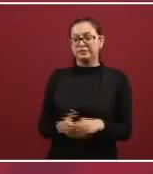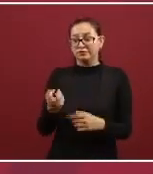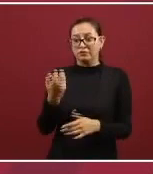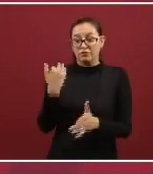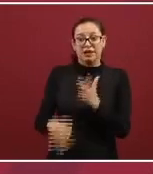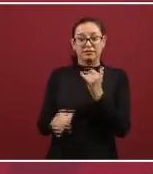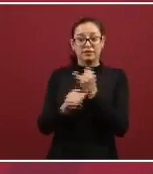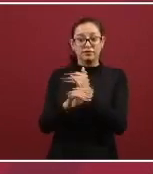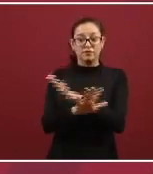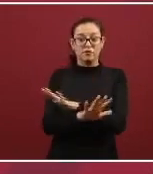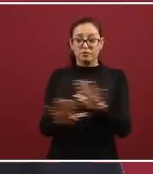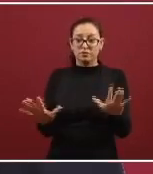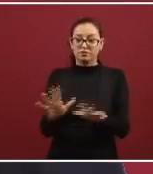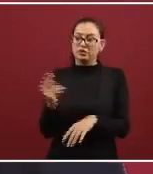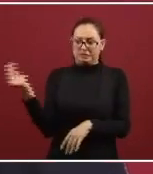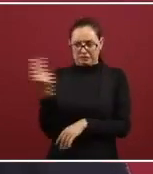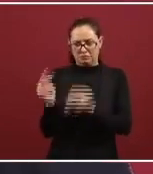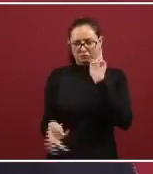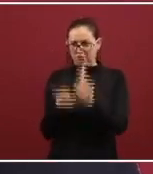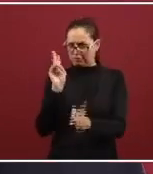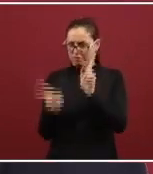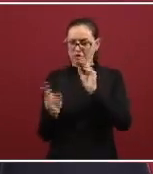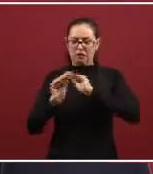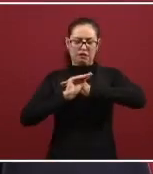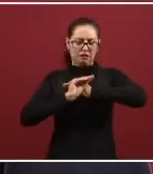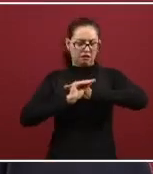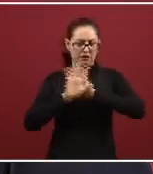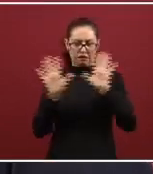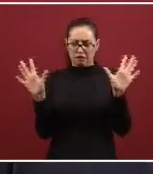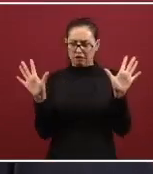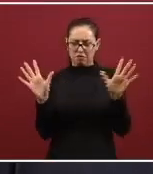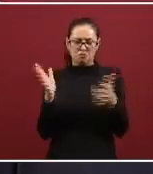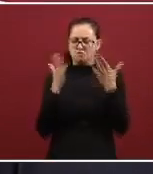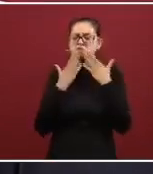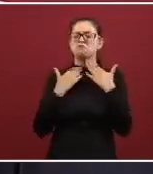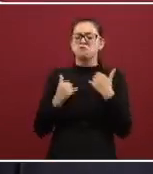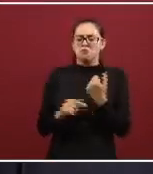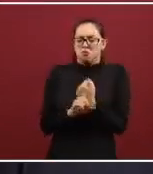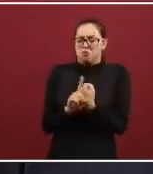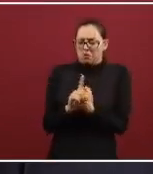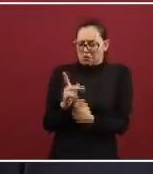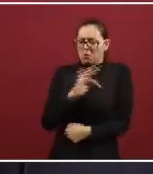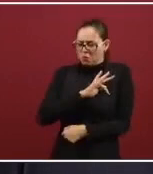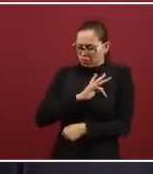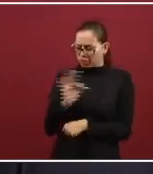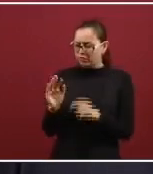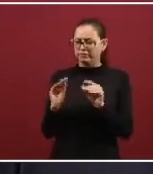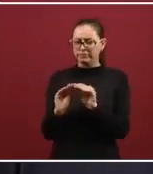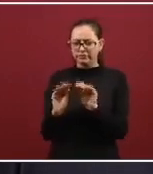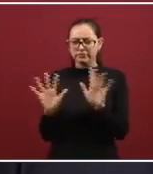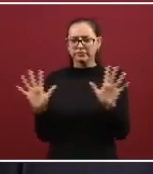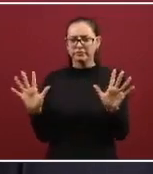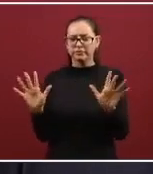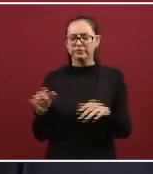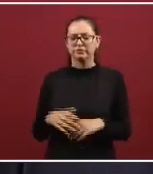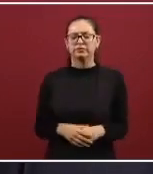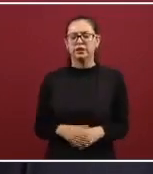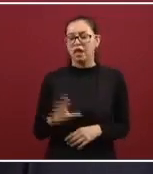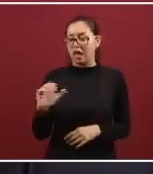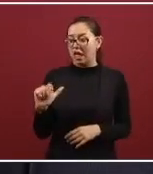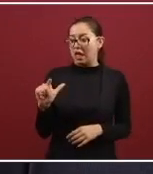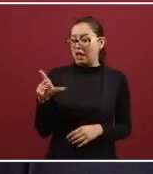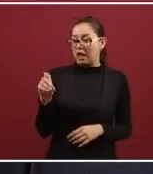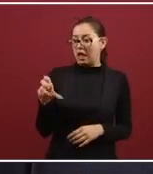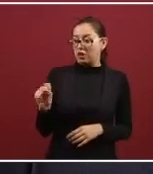información, que vamos a aclarar porque no hay ningún problema con Carlos ni con el